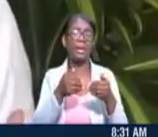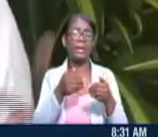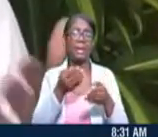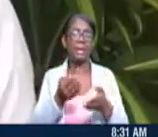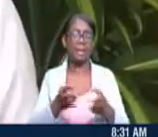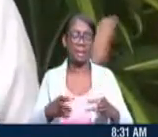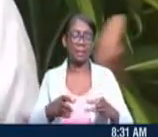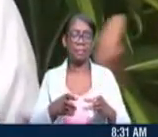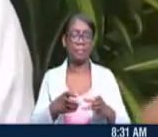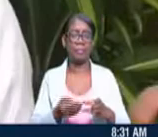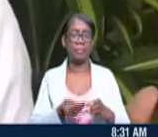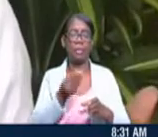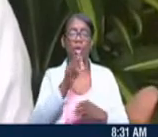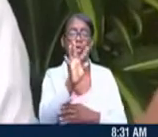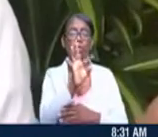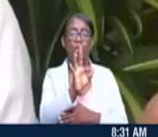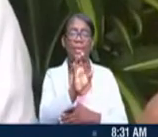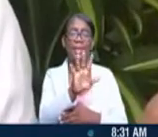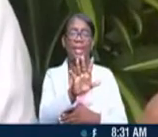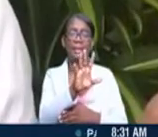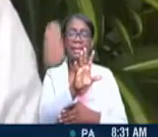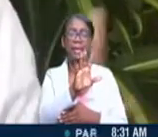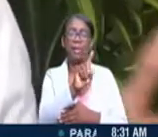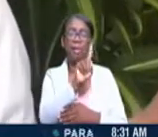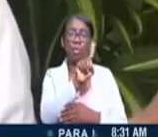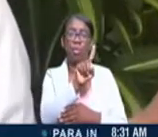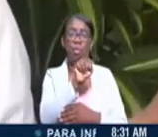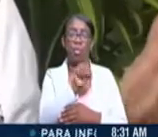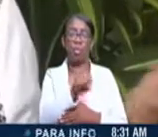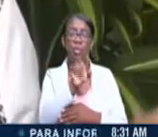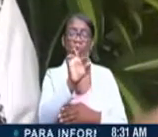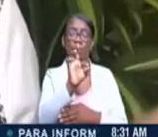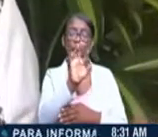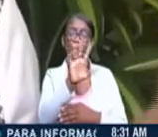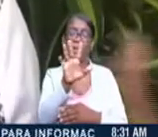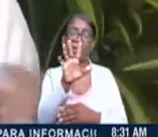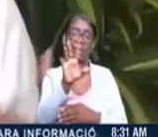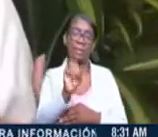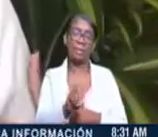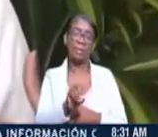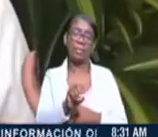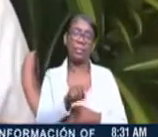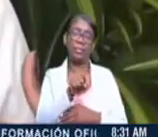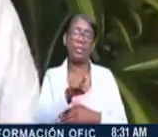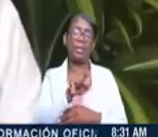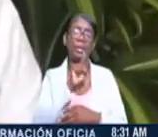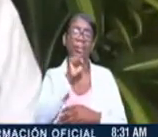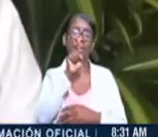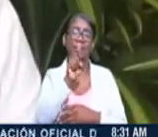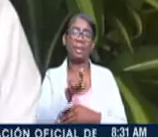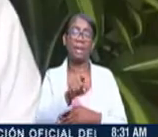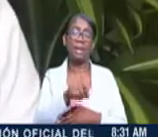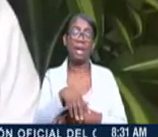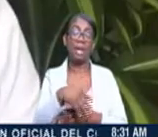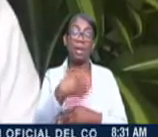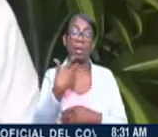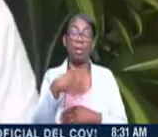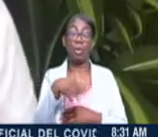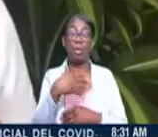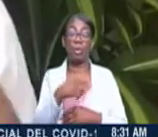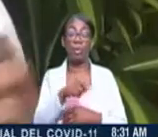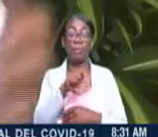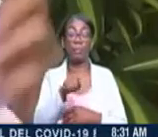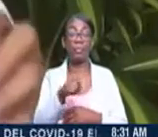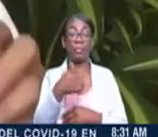ofreciendo 1.25 la libra por el filete del pez león, y de verdad que es un esfuerzo grande porque